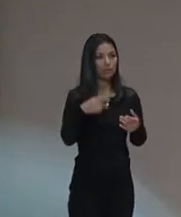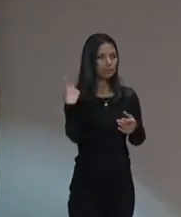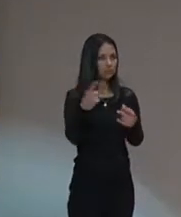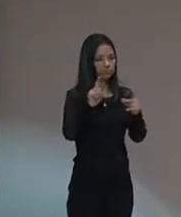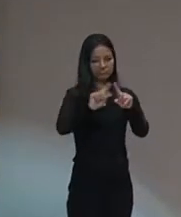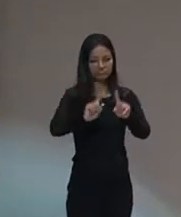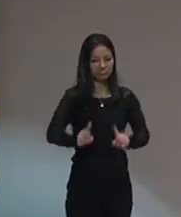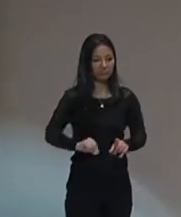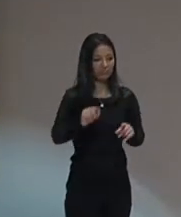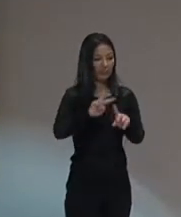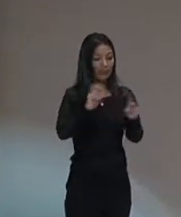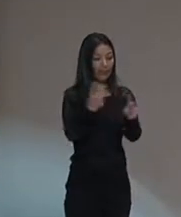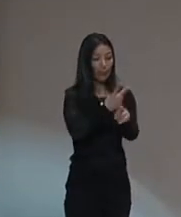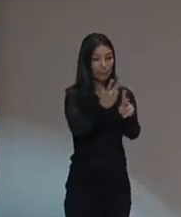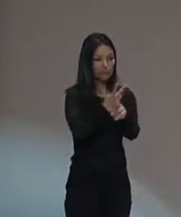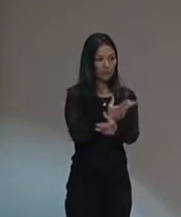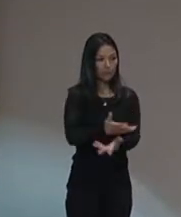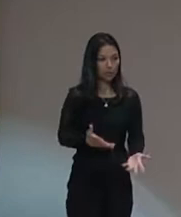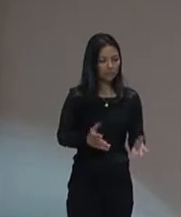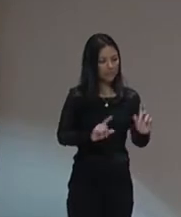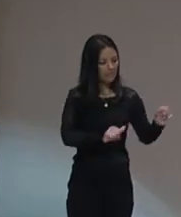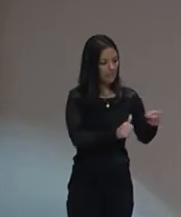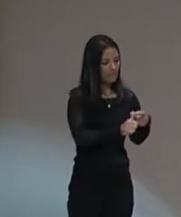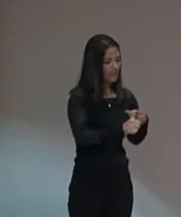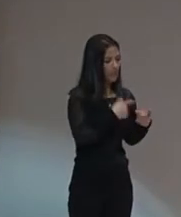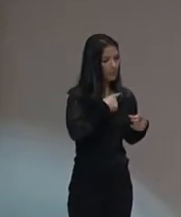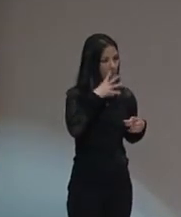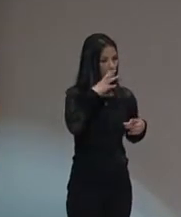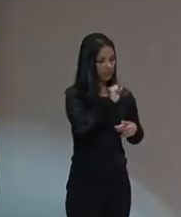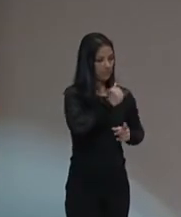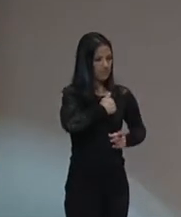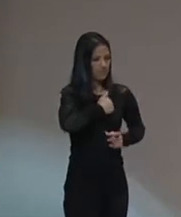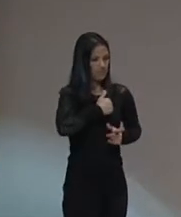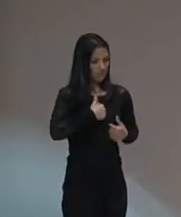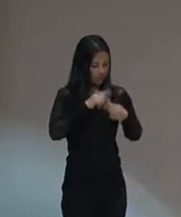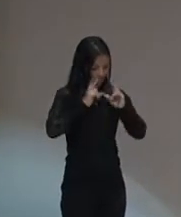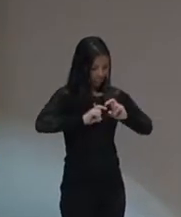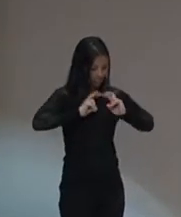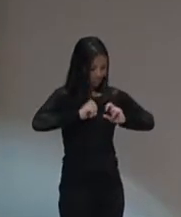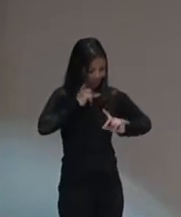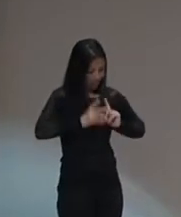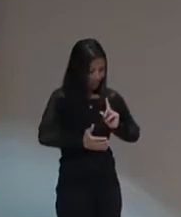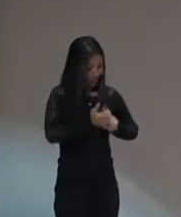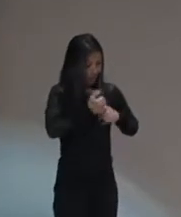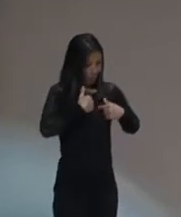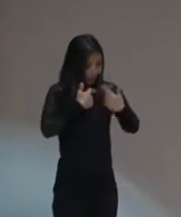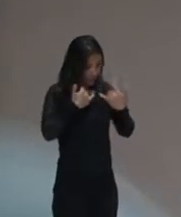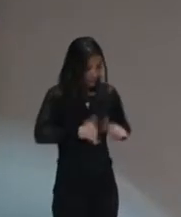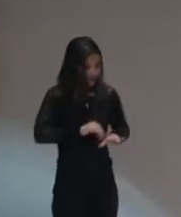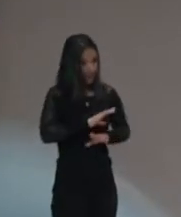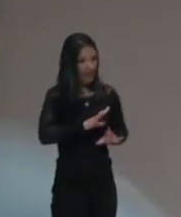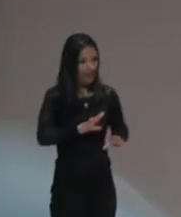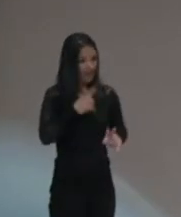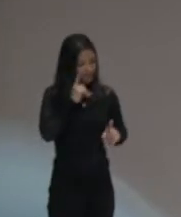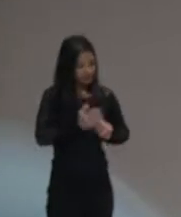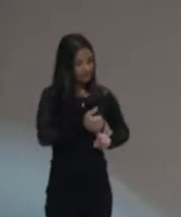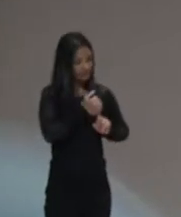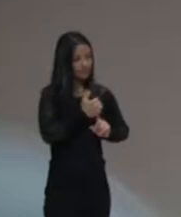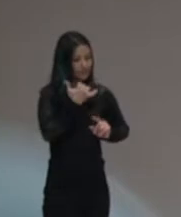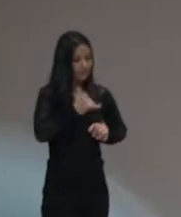violencia. Implica primero descubrirse a uno mismo, para luego poder descubrir en el